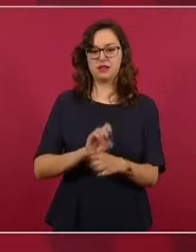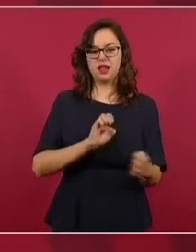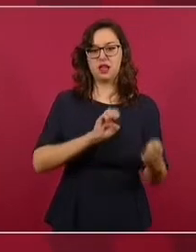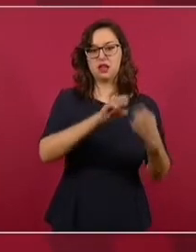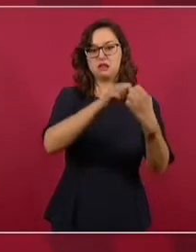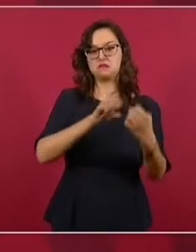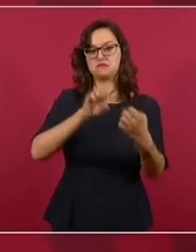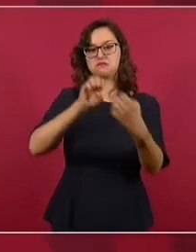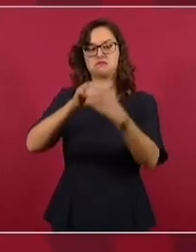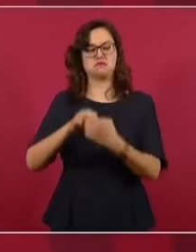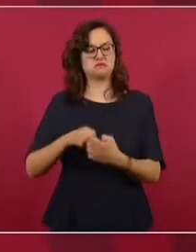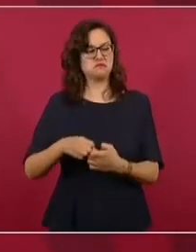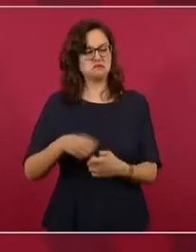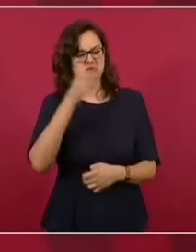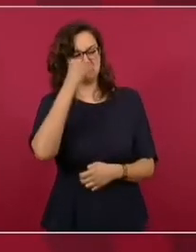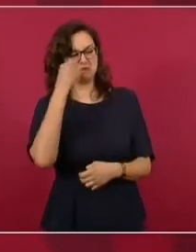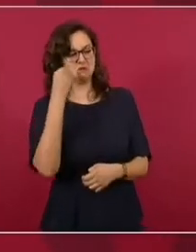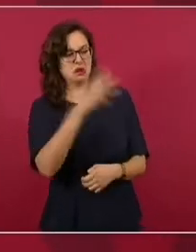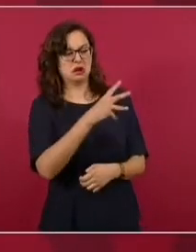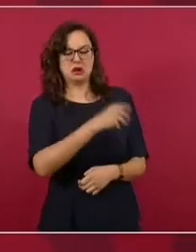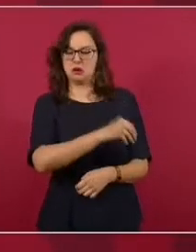que eran distintos.